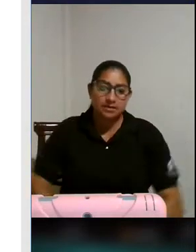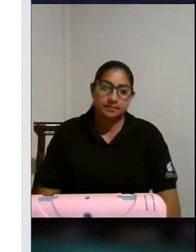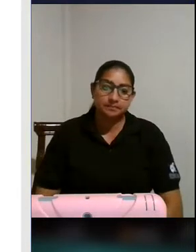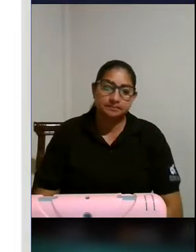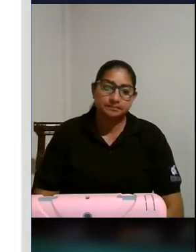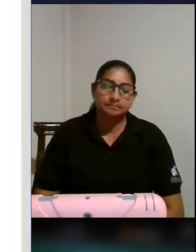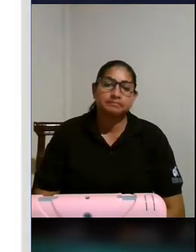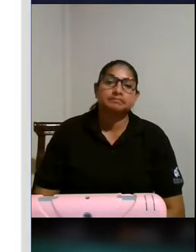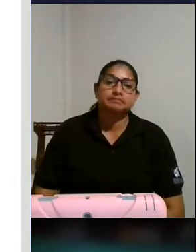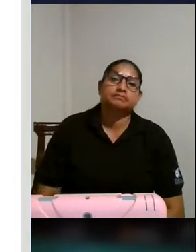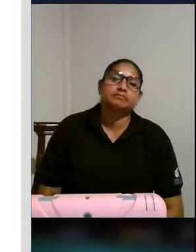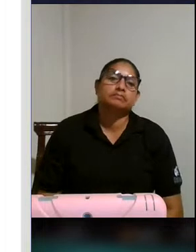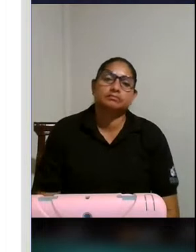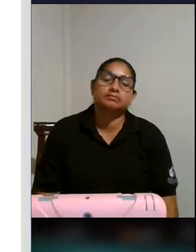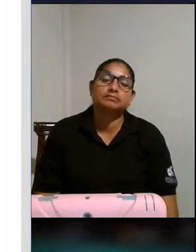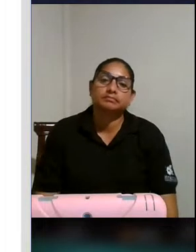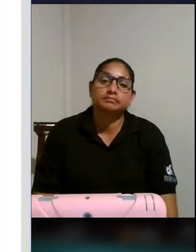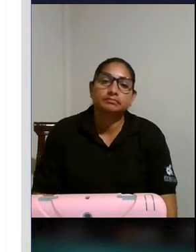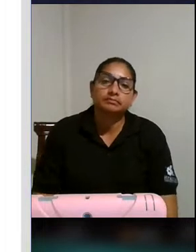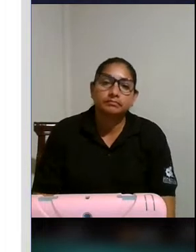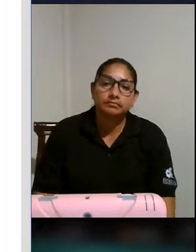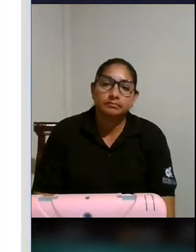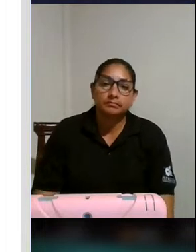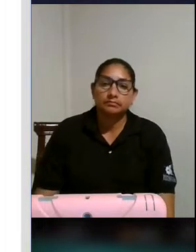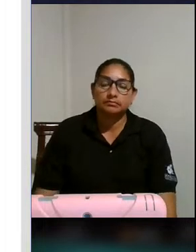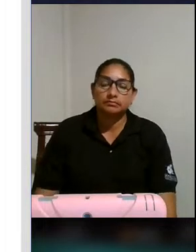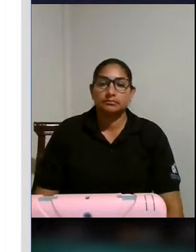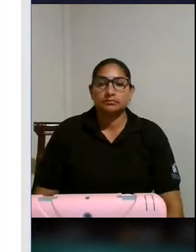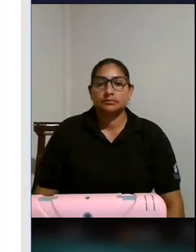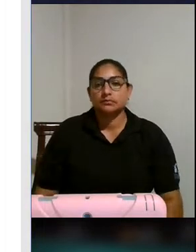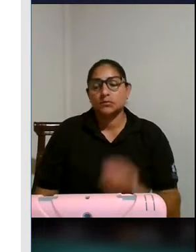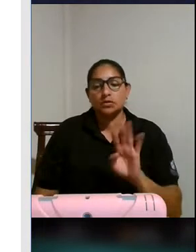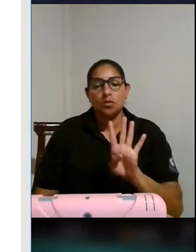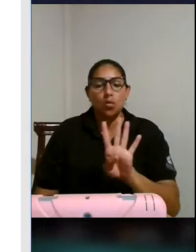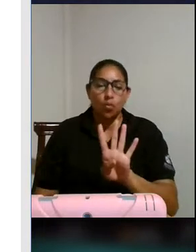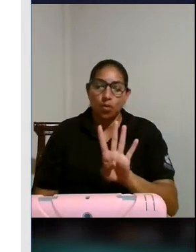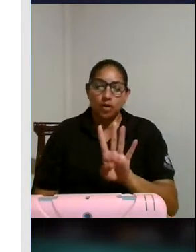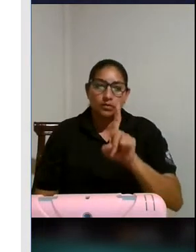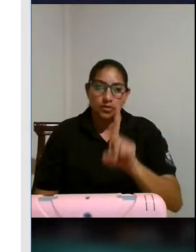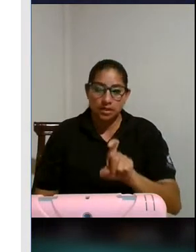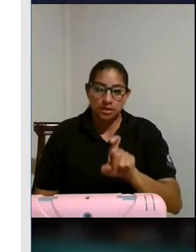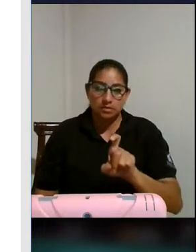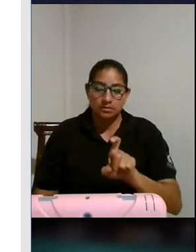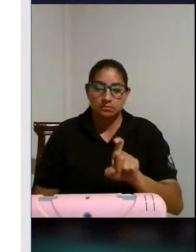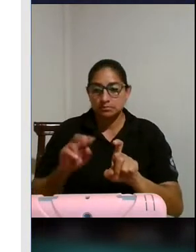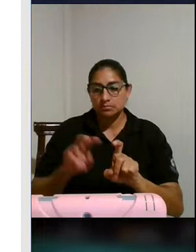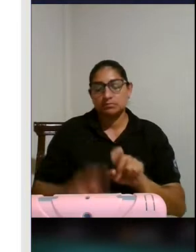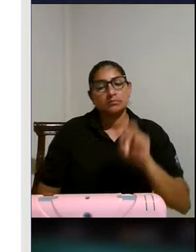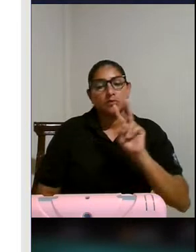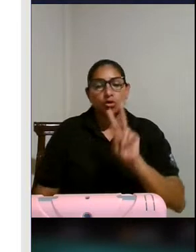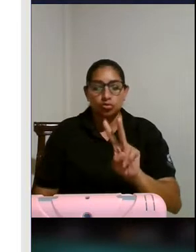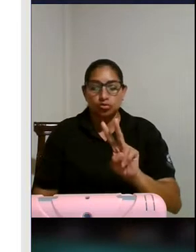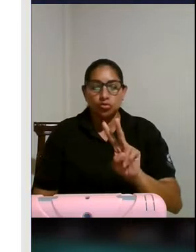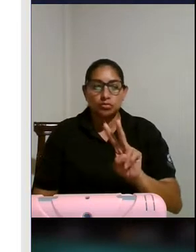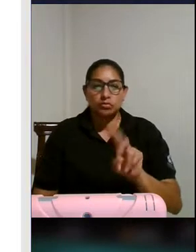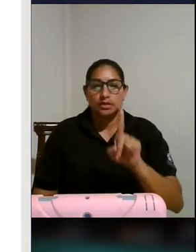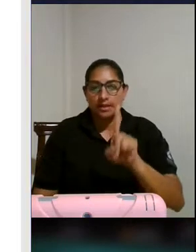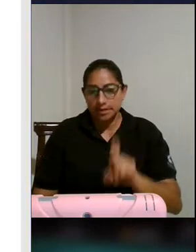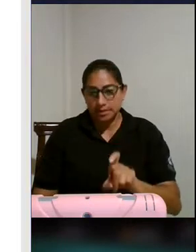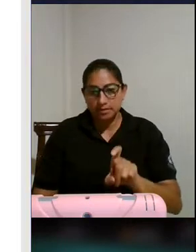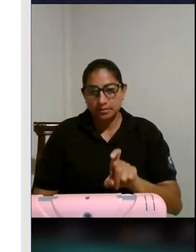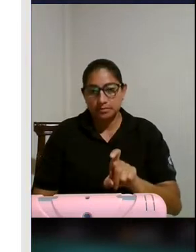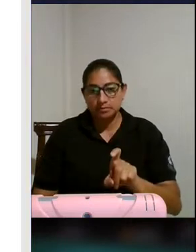Entonces, en la primera 4xh quedaría solo 4x. En 2h2 queda